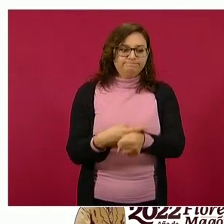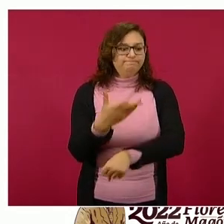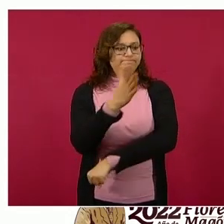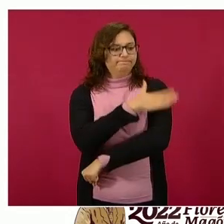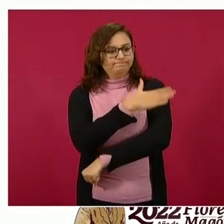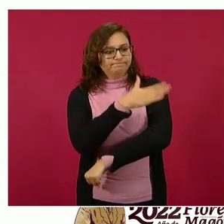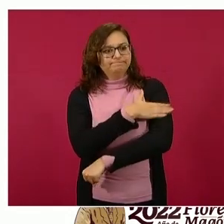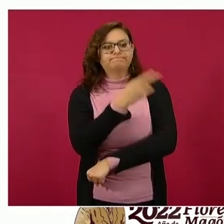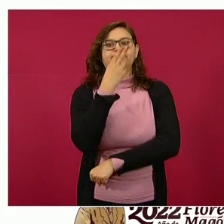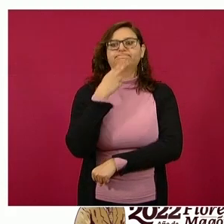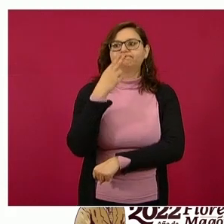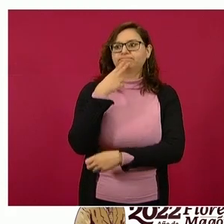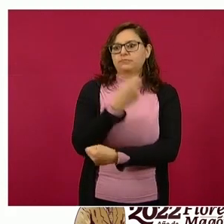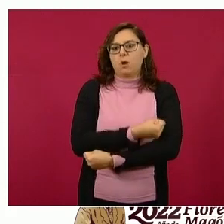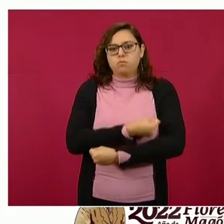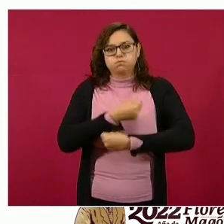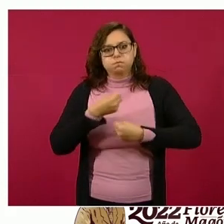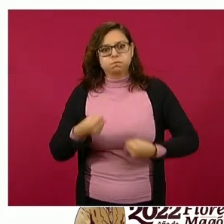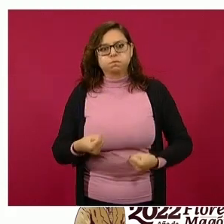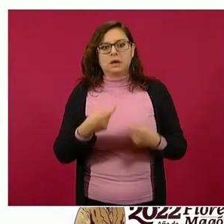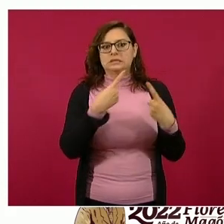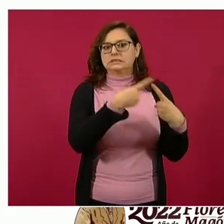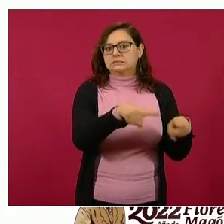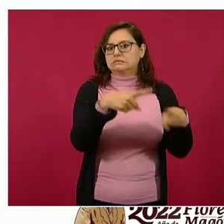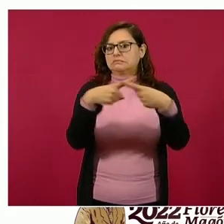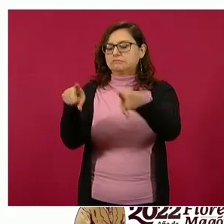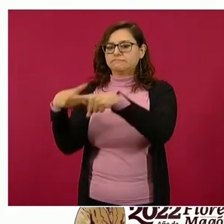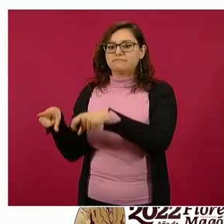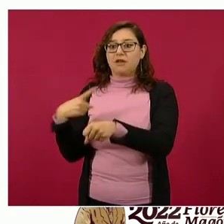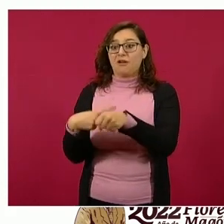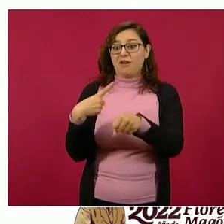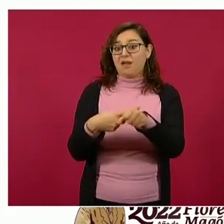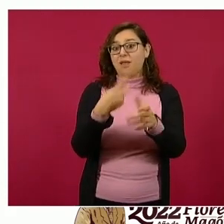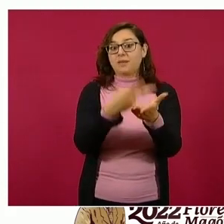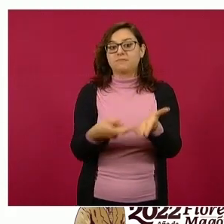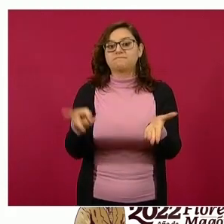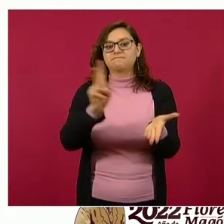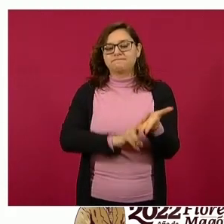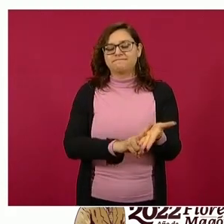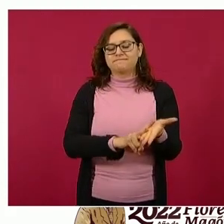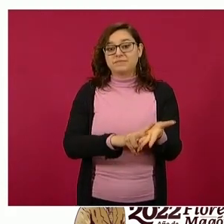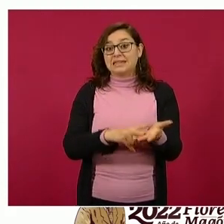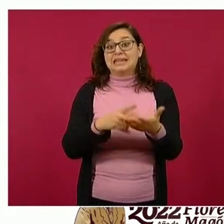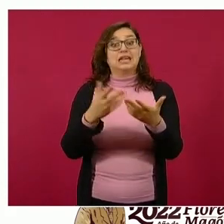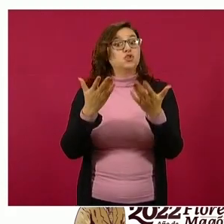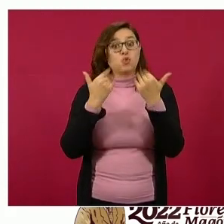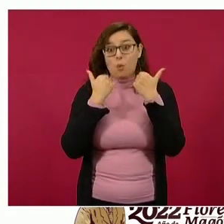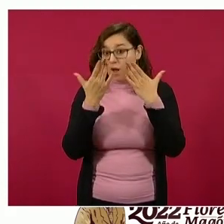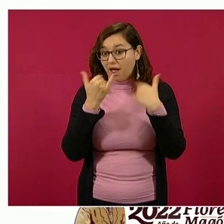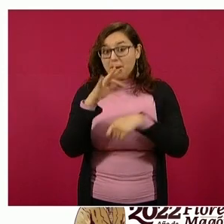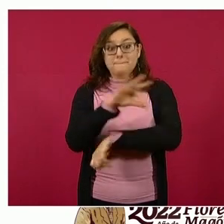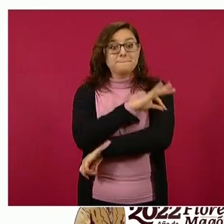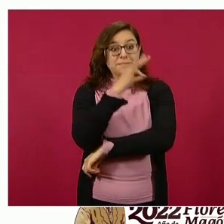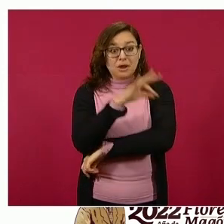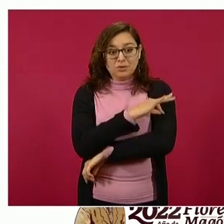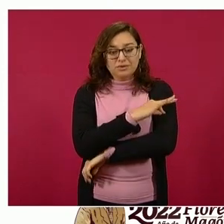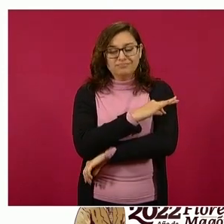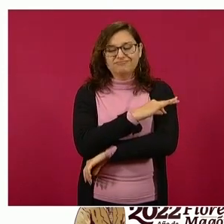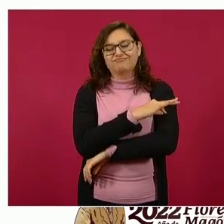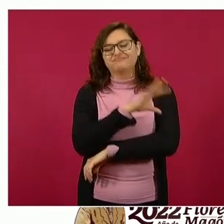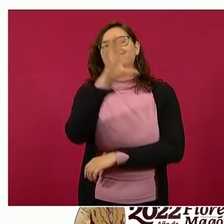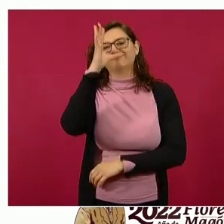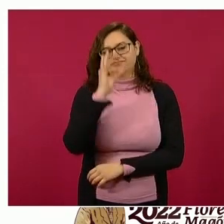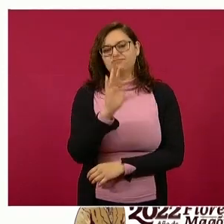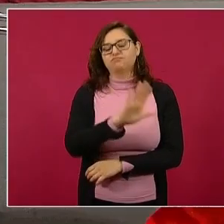diabetes, obesidad, etcétera, inmunosupresión, y son precisamente quienes tienen que priorizarse en esa vacunación, como lo comentaremos.